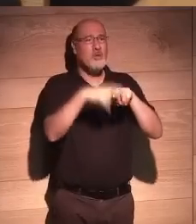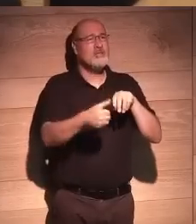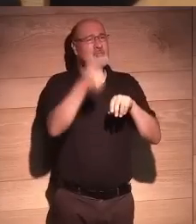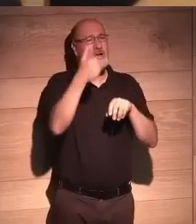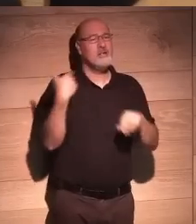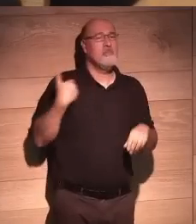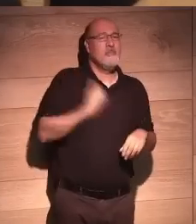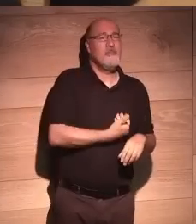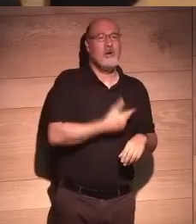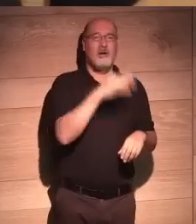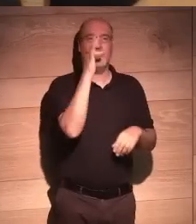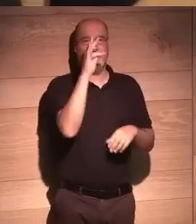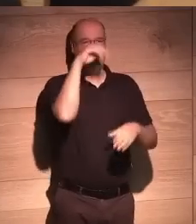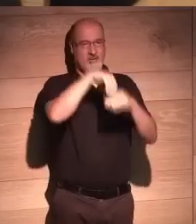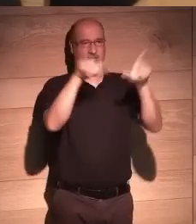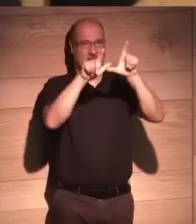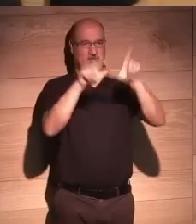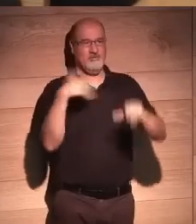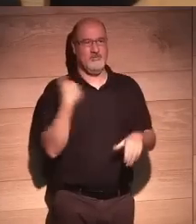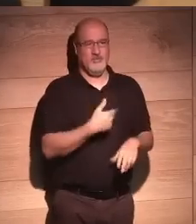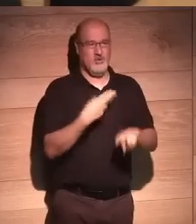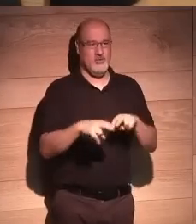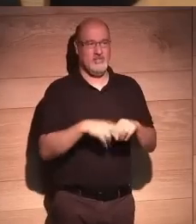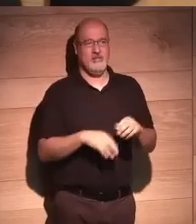tiene un papel positivo en la televisión.